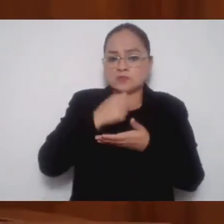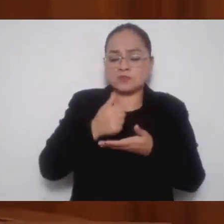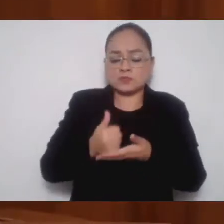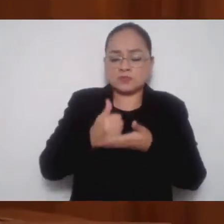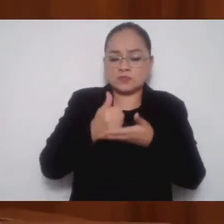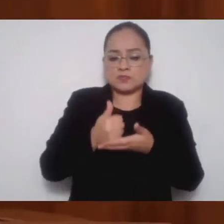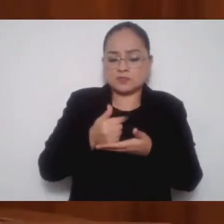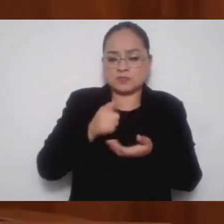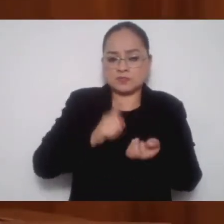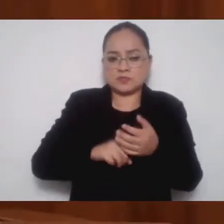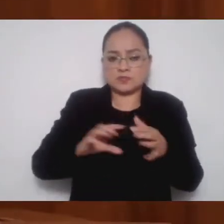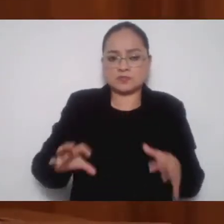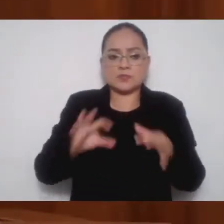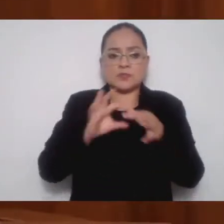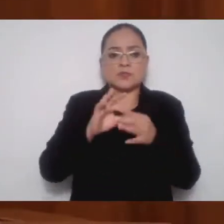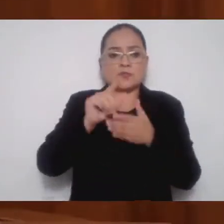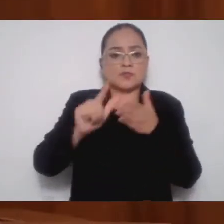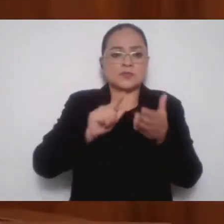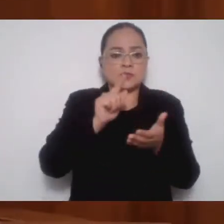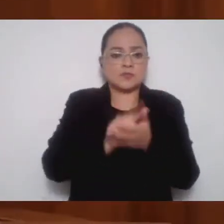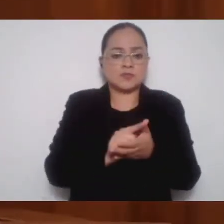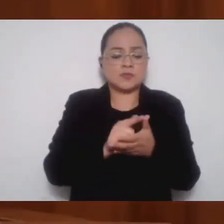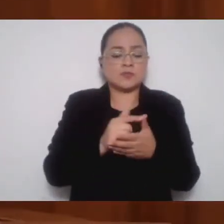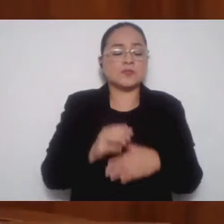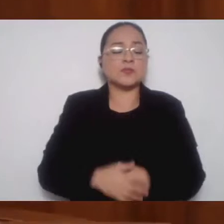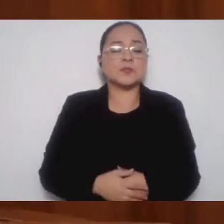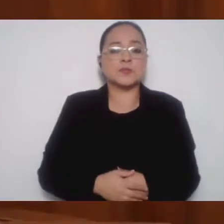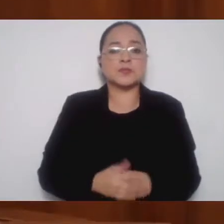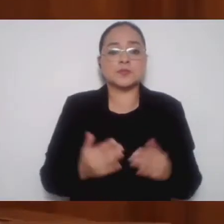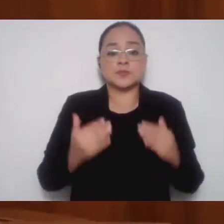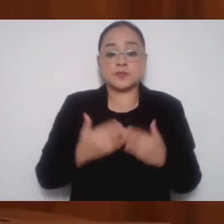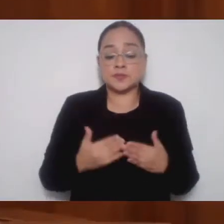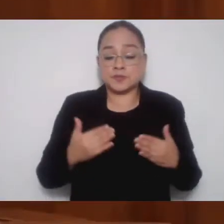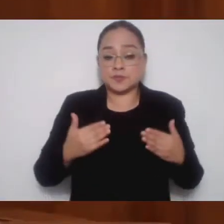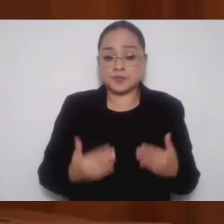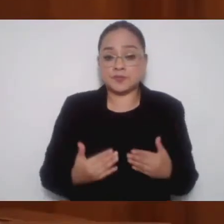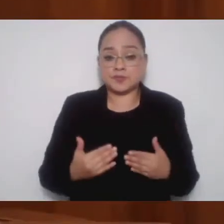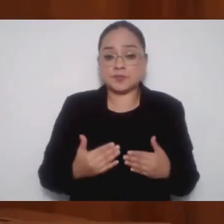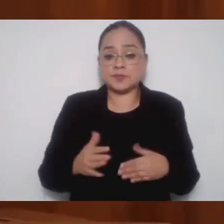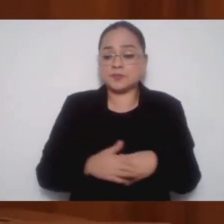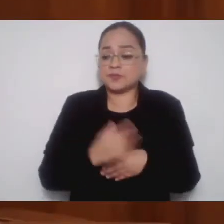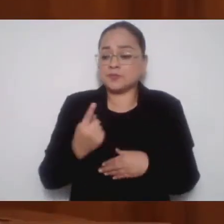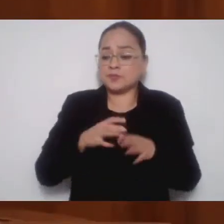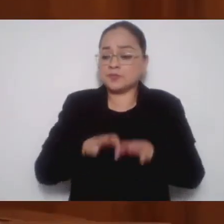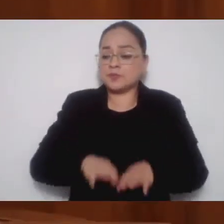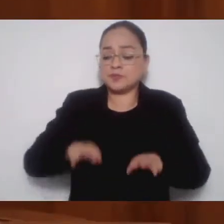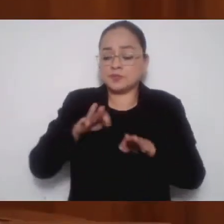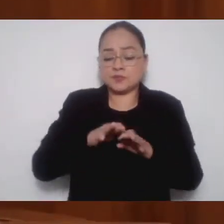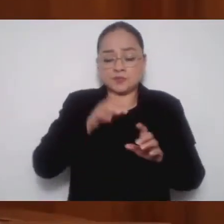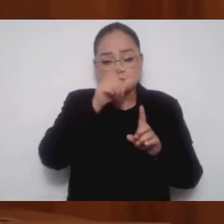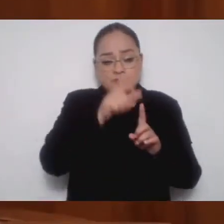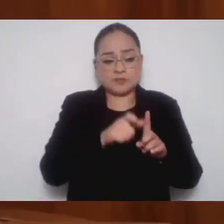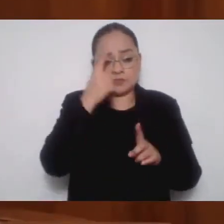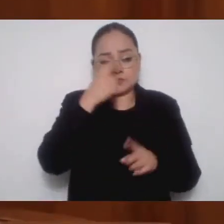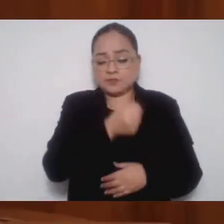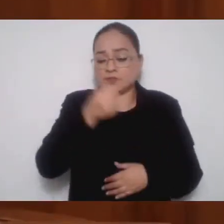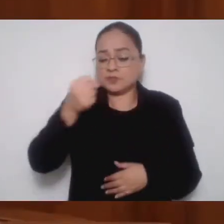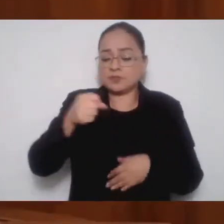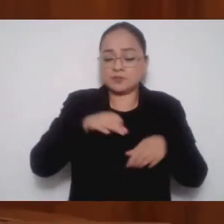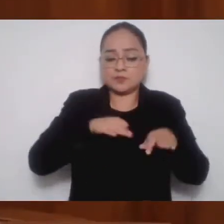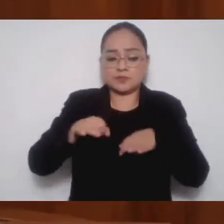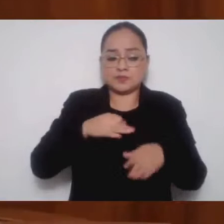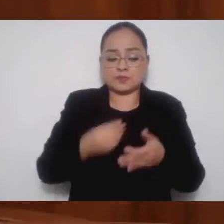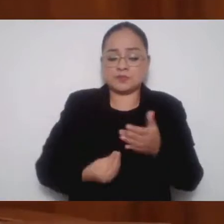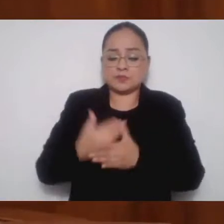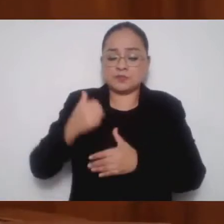fortalecen el marco jurídico aplicable en razón de la importancia del perfil para el cargo a